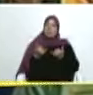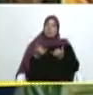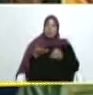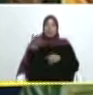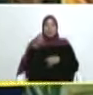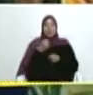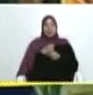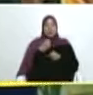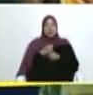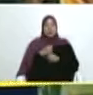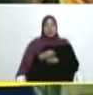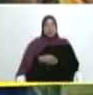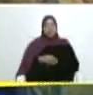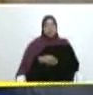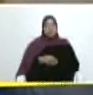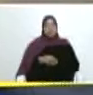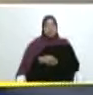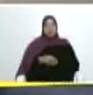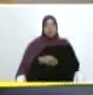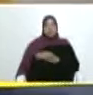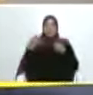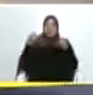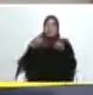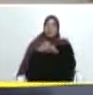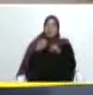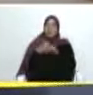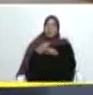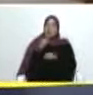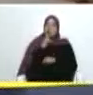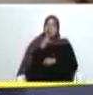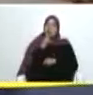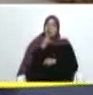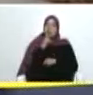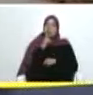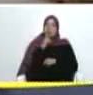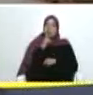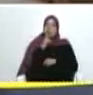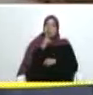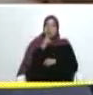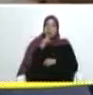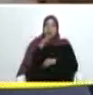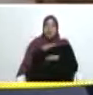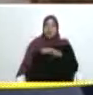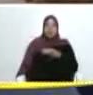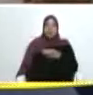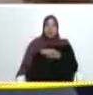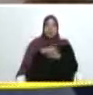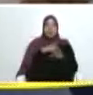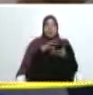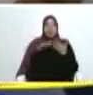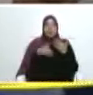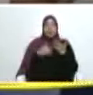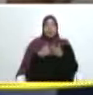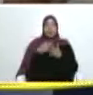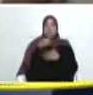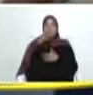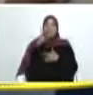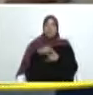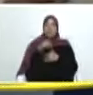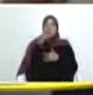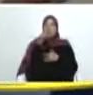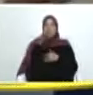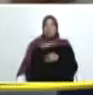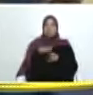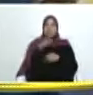el método que nos ha hecho hacer un ejercicio bastante complicado. Yo le decía al ministro de Planificación, al vicepresidente Ricardo